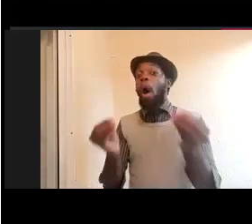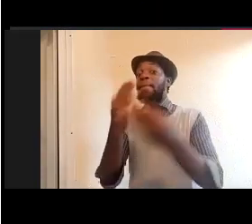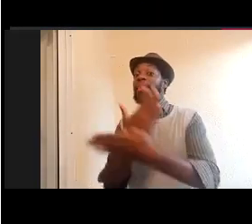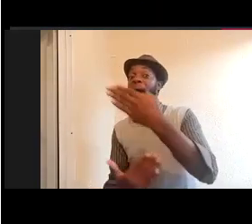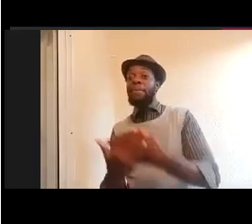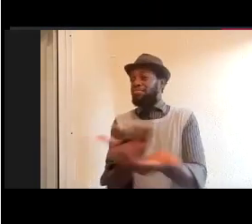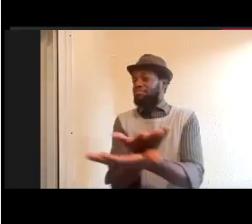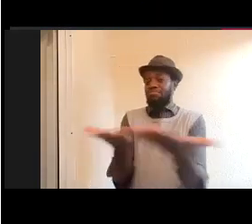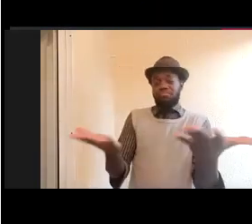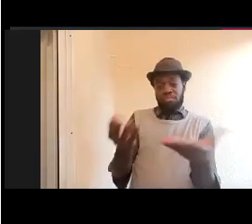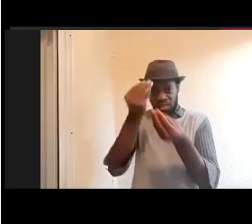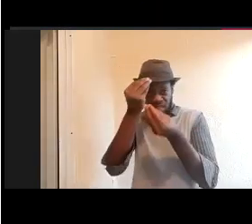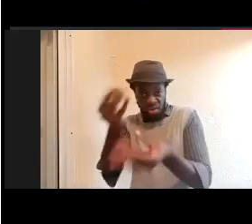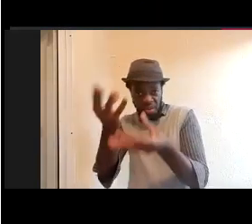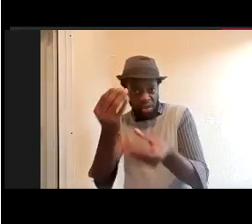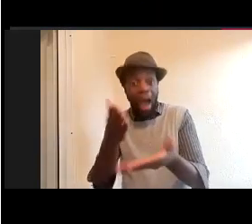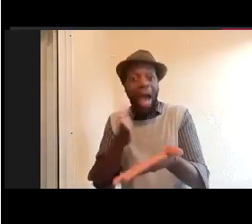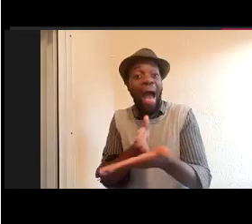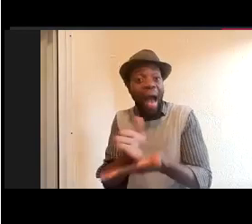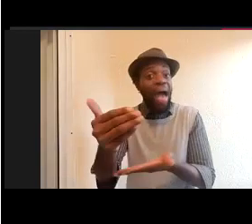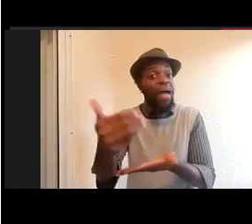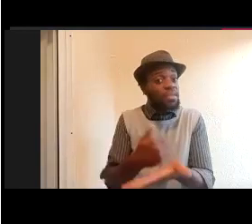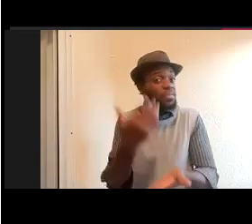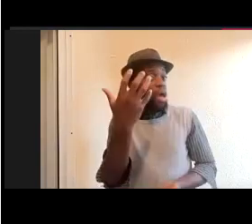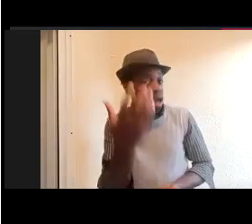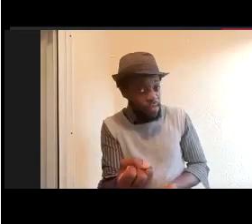discapacidad? ¿No? Yo.